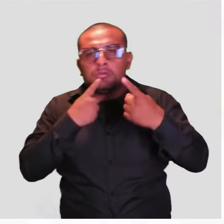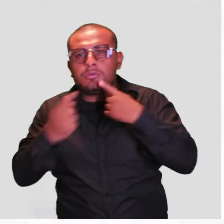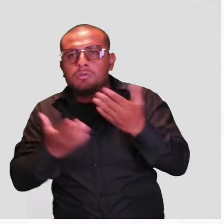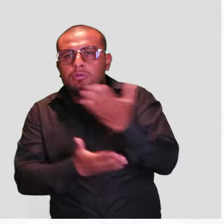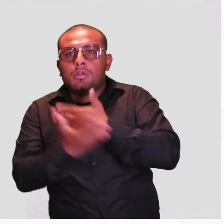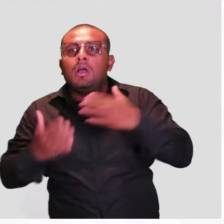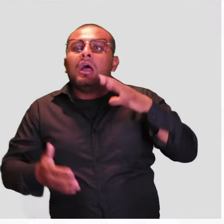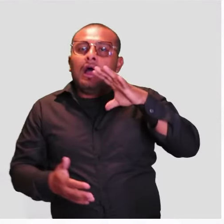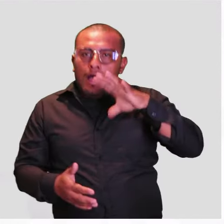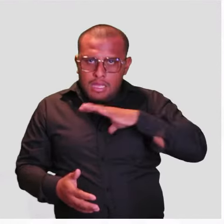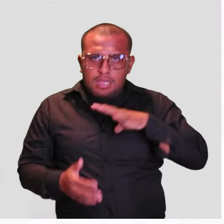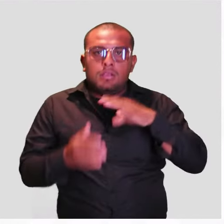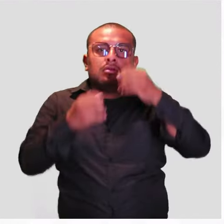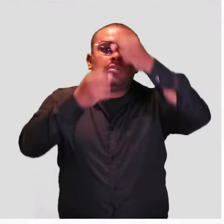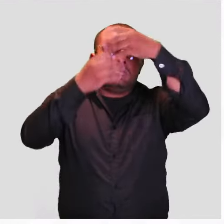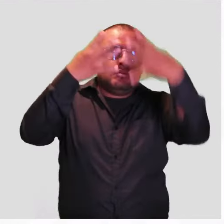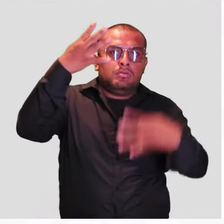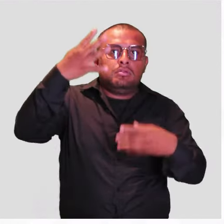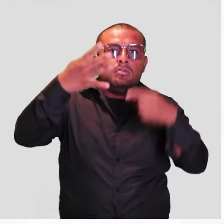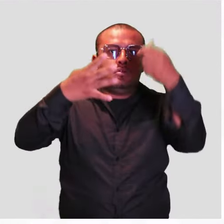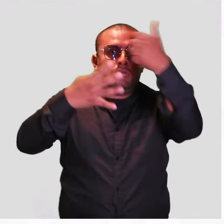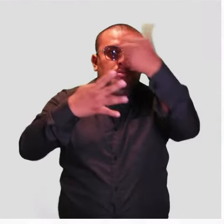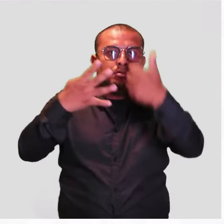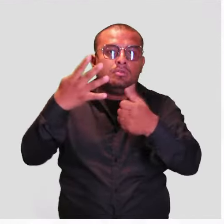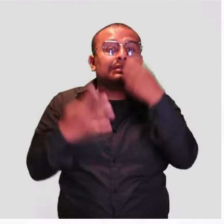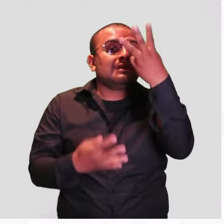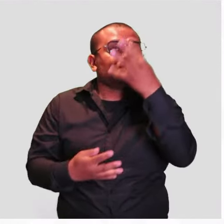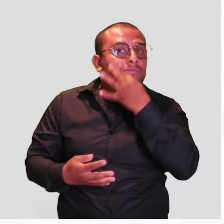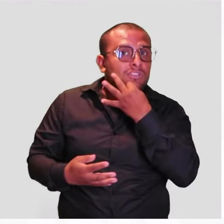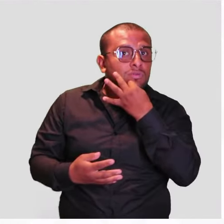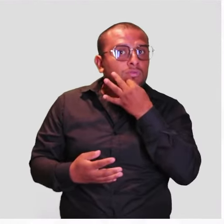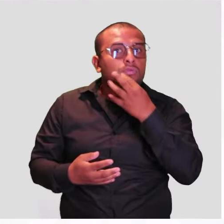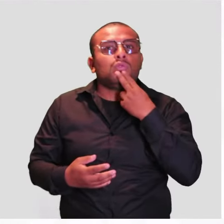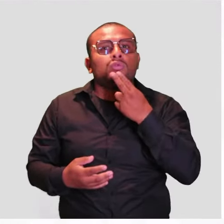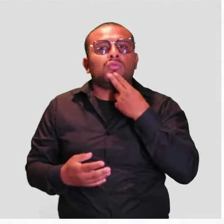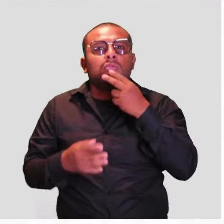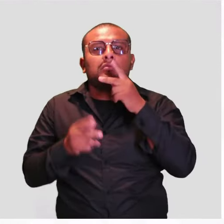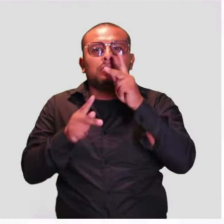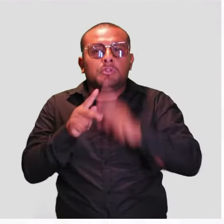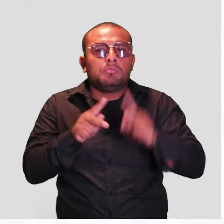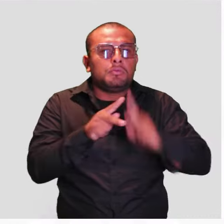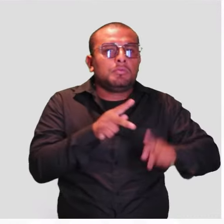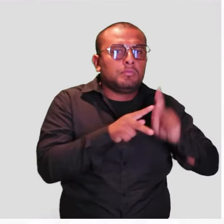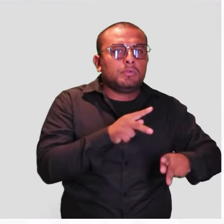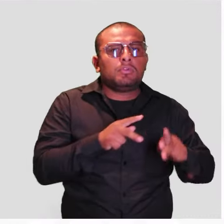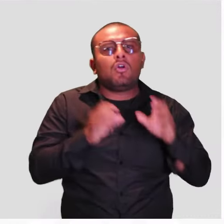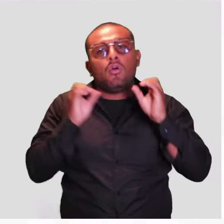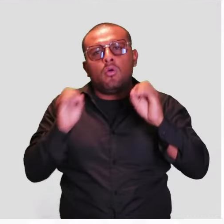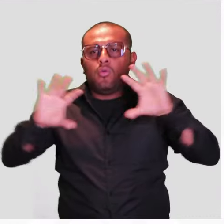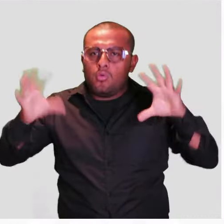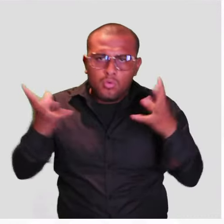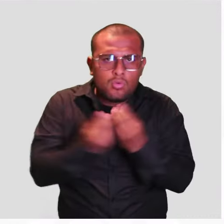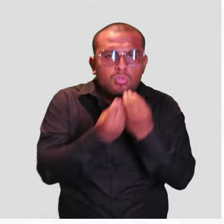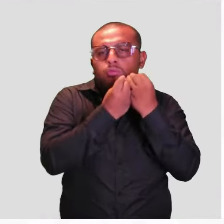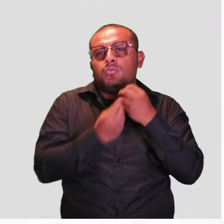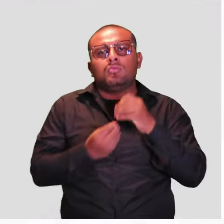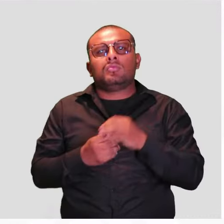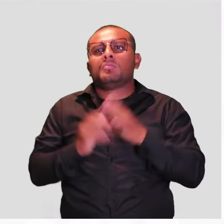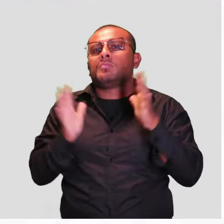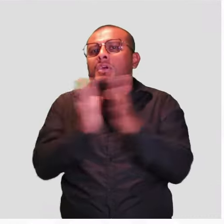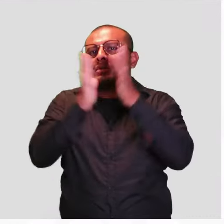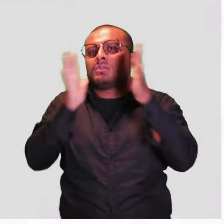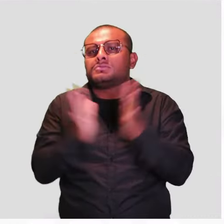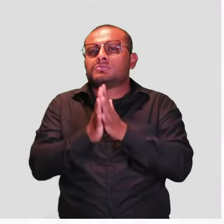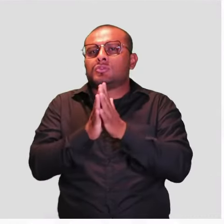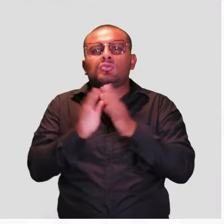una bolsa de tiempo de 3 que podrá ser empleada en una o varias intervenciones. Y el orden de participación se